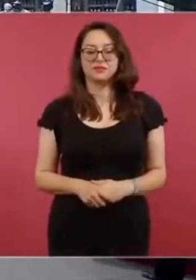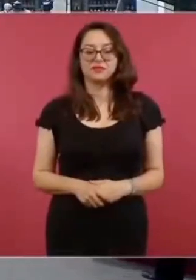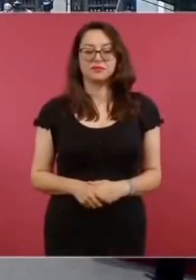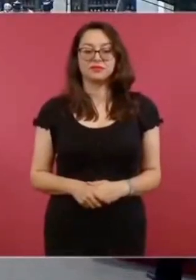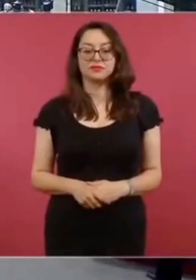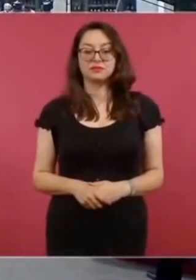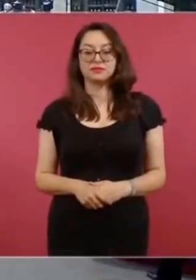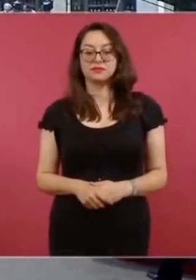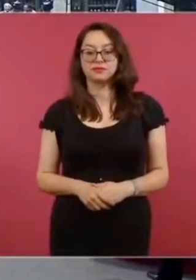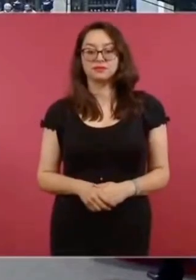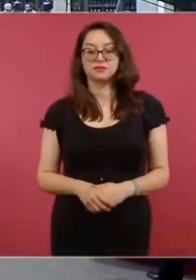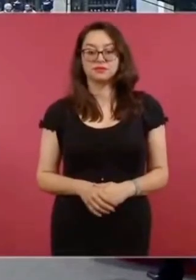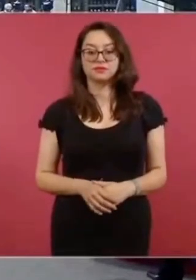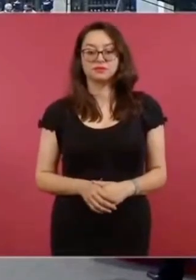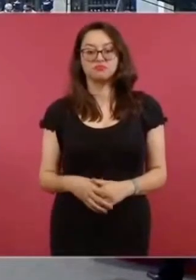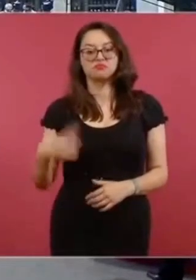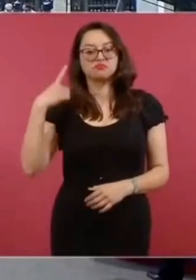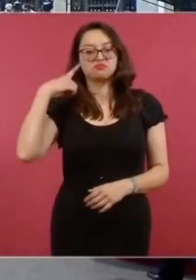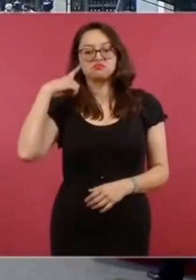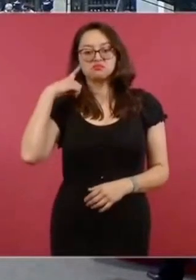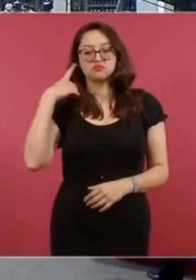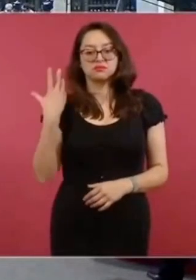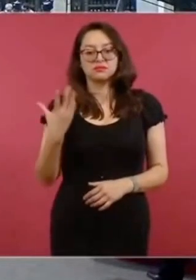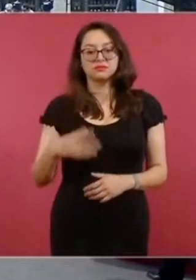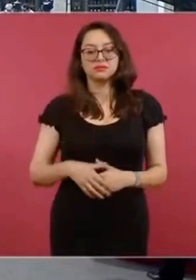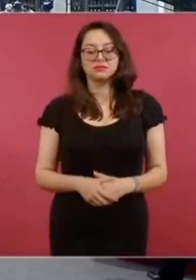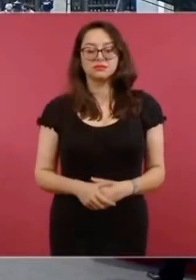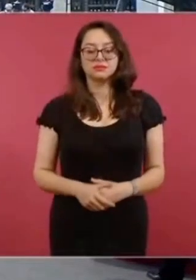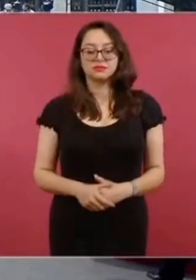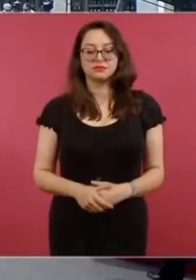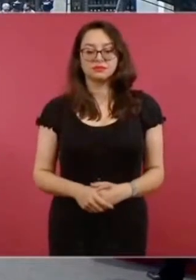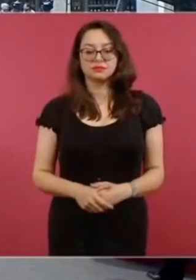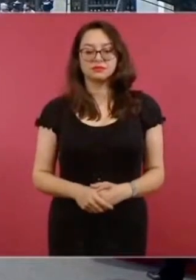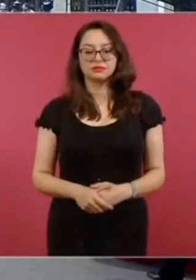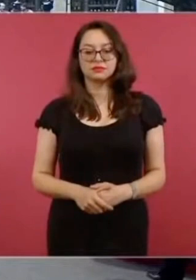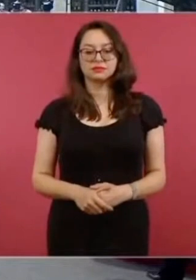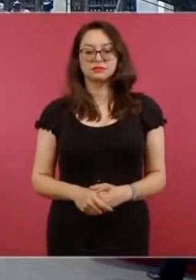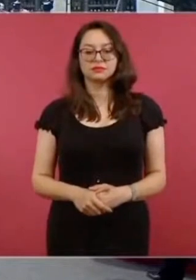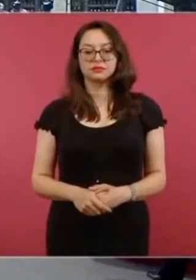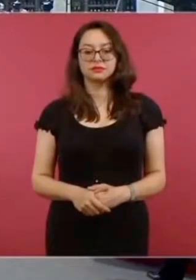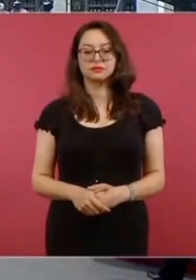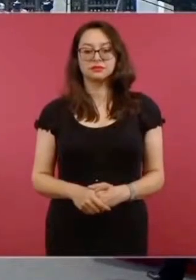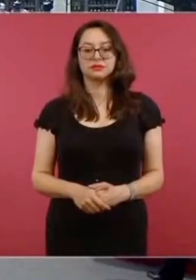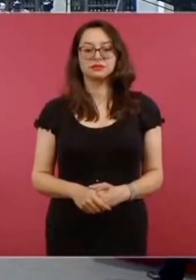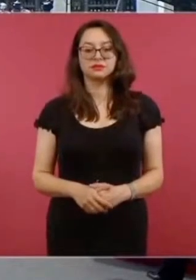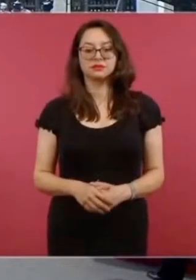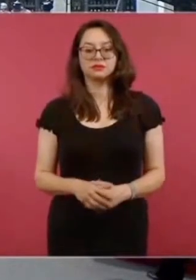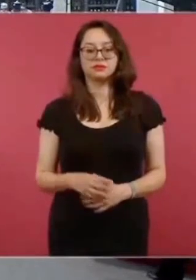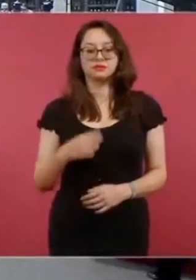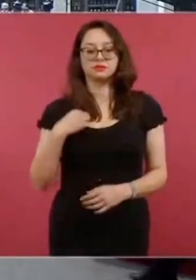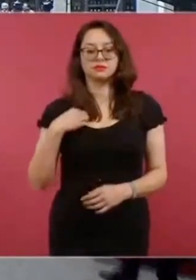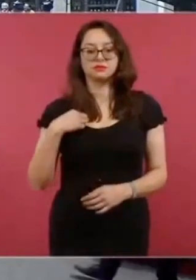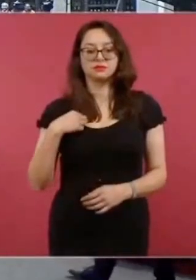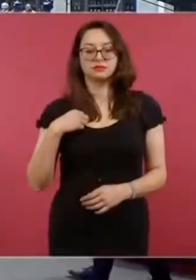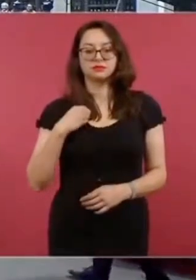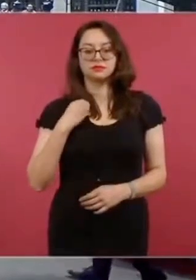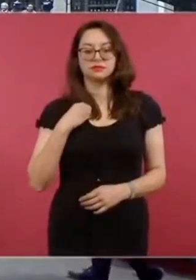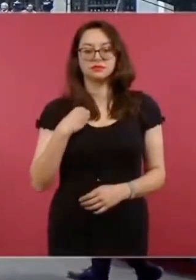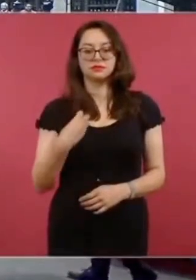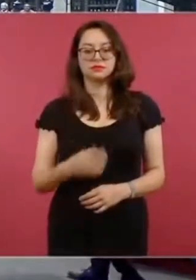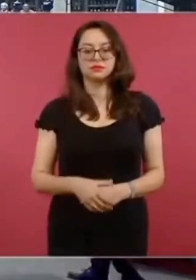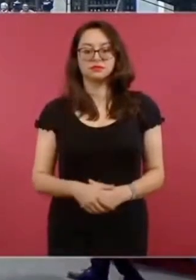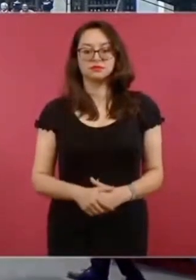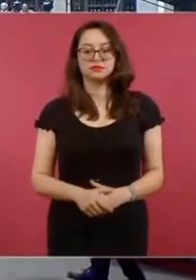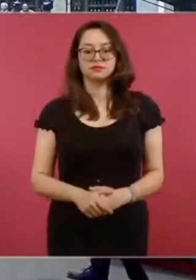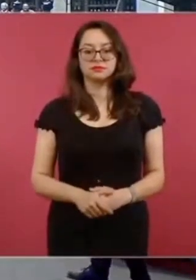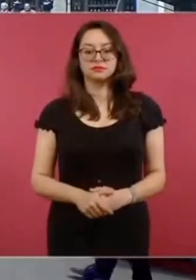Lo de este personaje acusado de más de 11 abusos sexuales. Ah, sí, perdón. Tiene 30